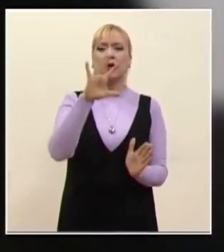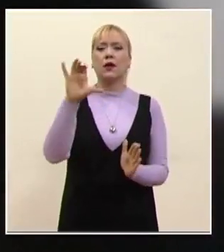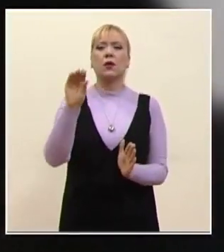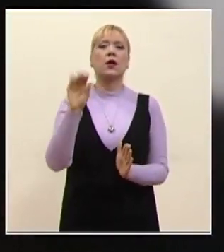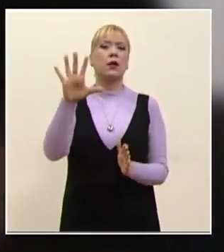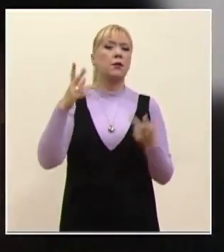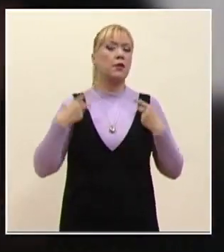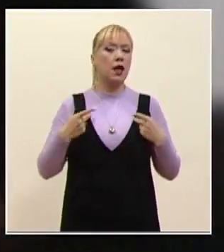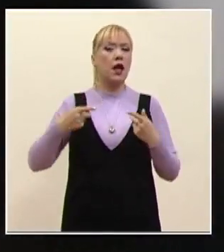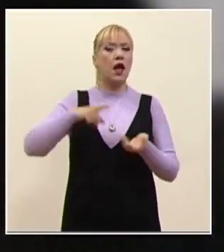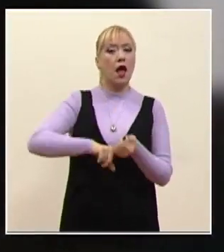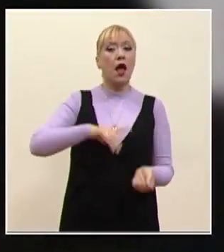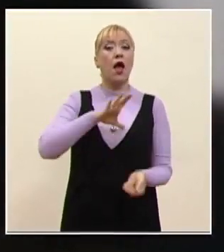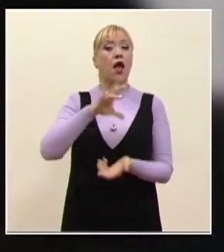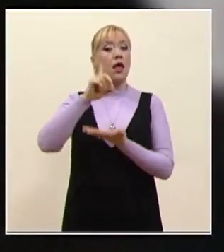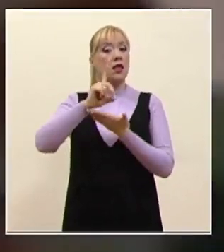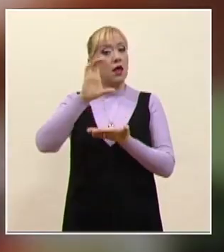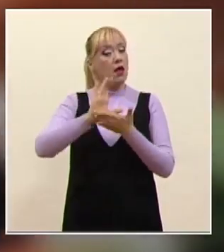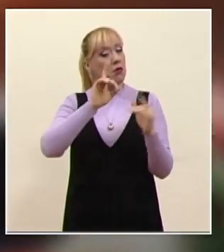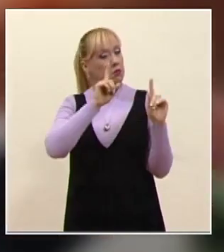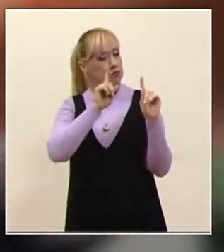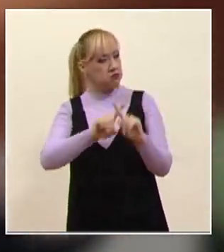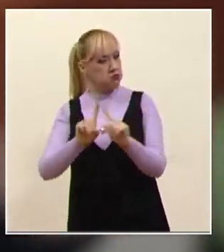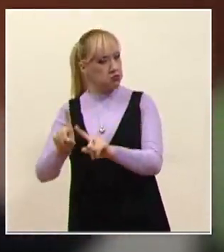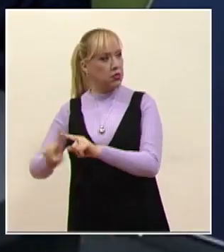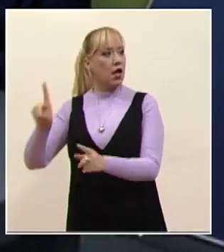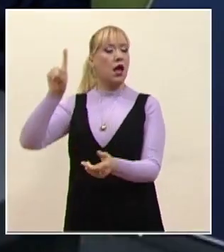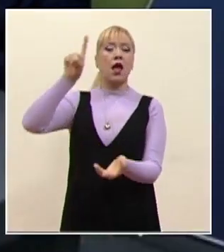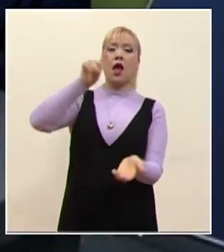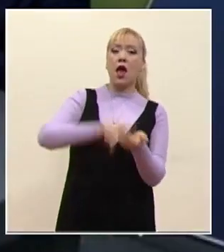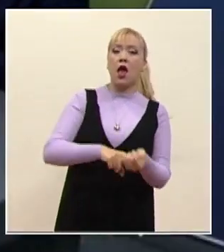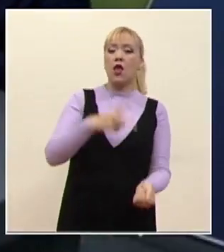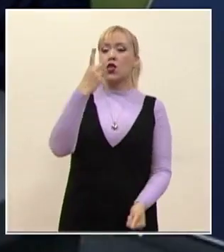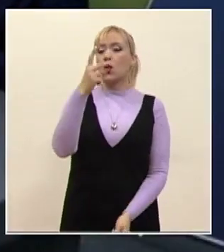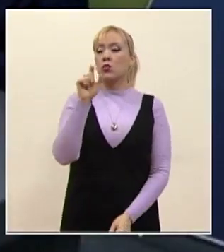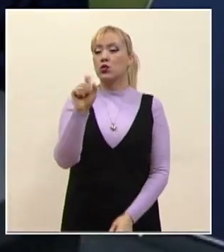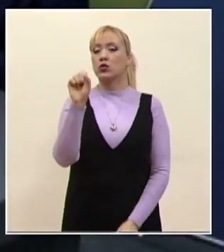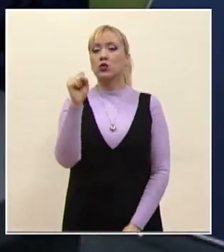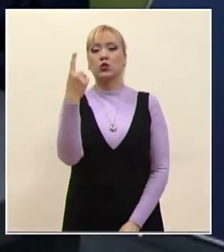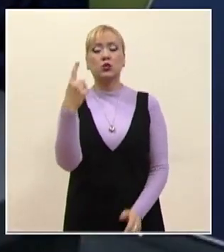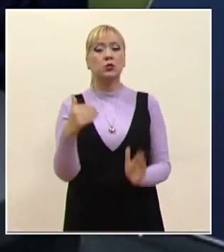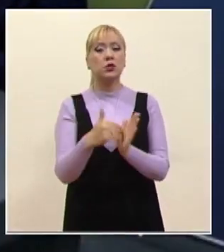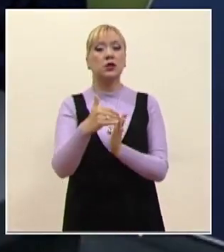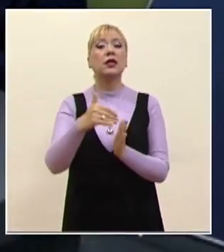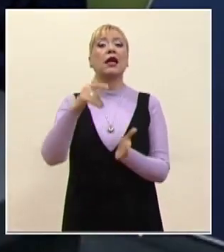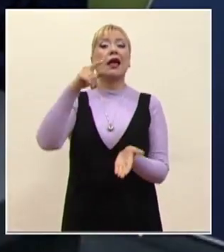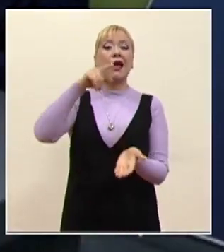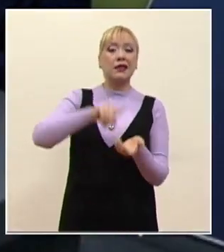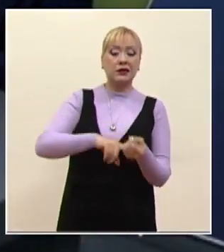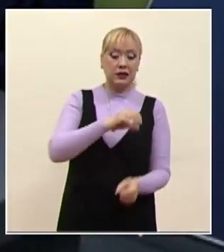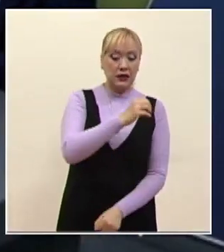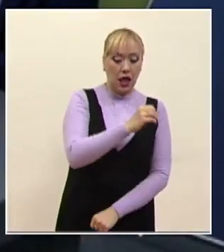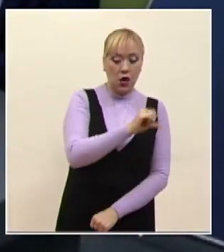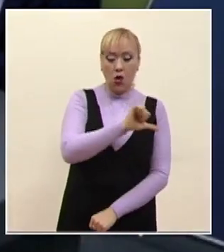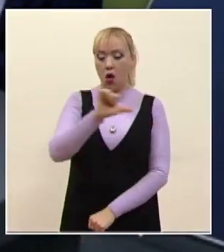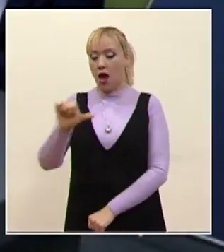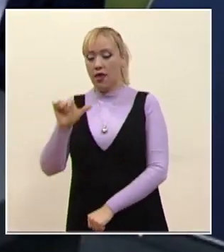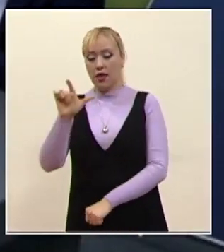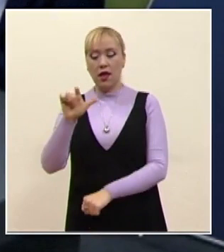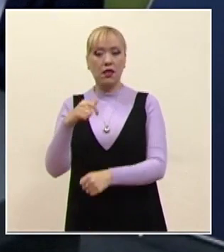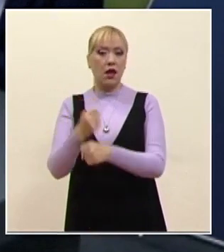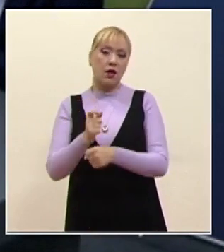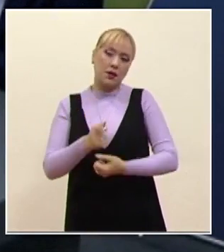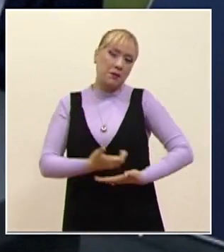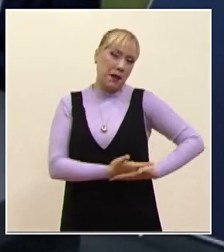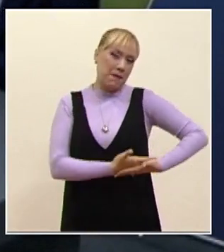5.557.595 personas con alguna discapacidad, de las cuales 2.61 millones tienen entre 0 y 17 años.